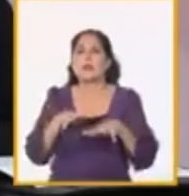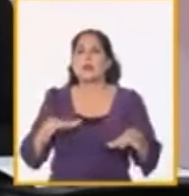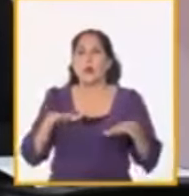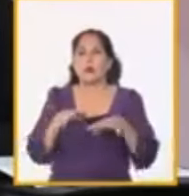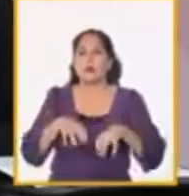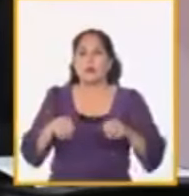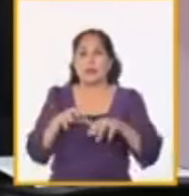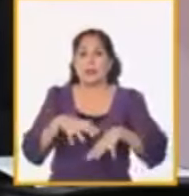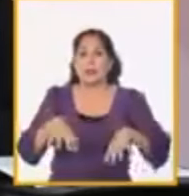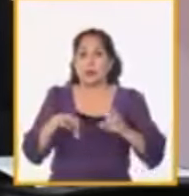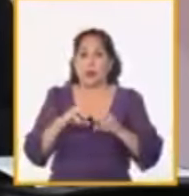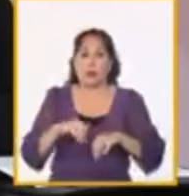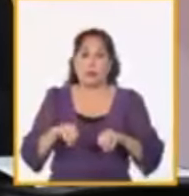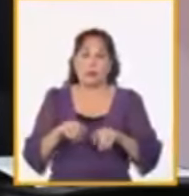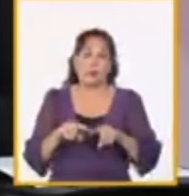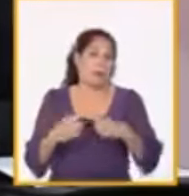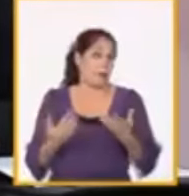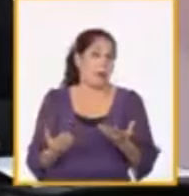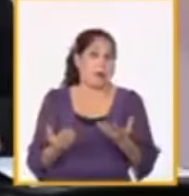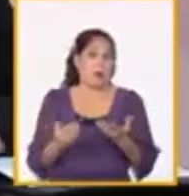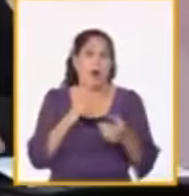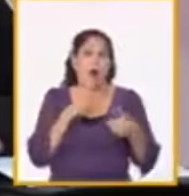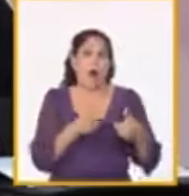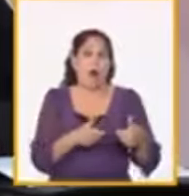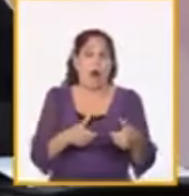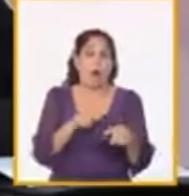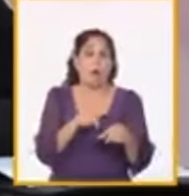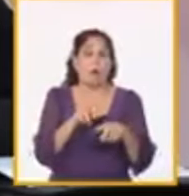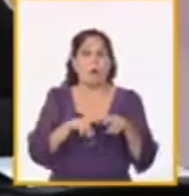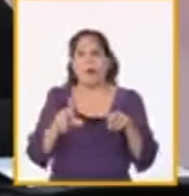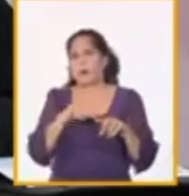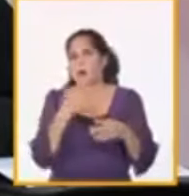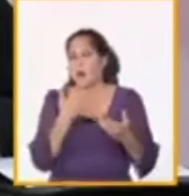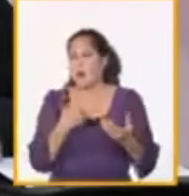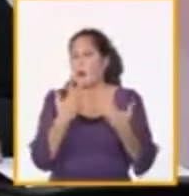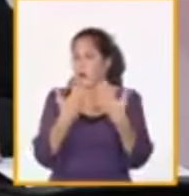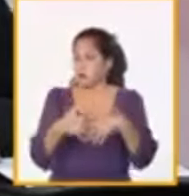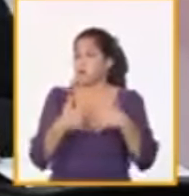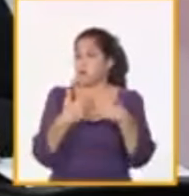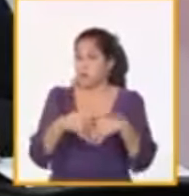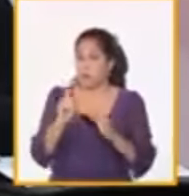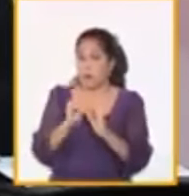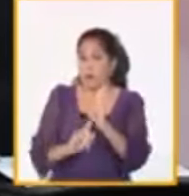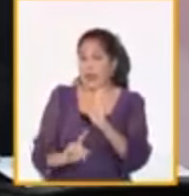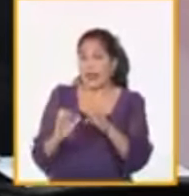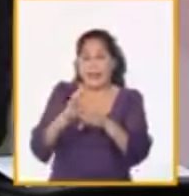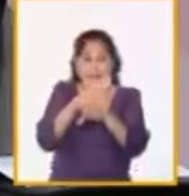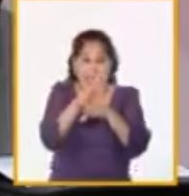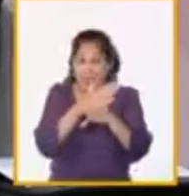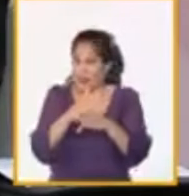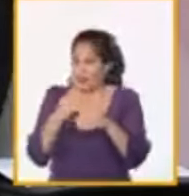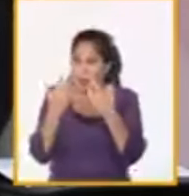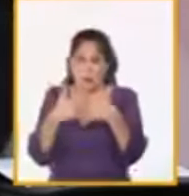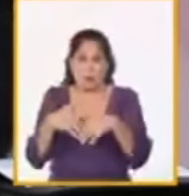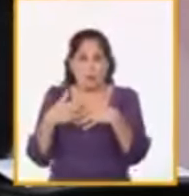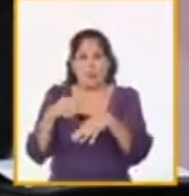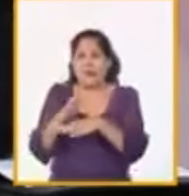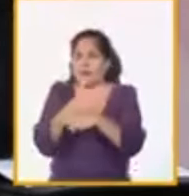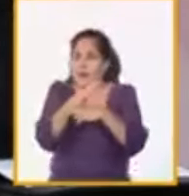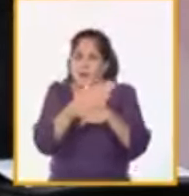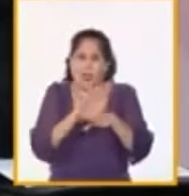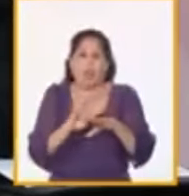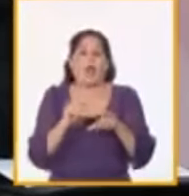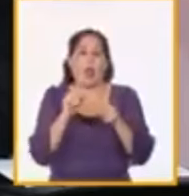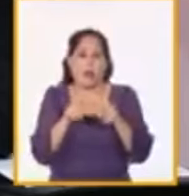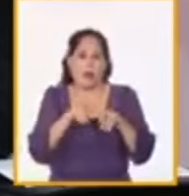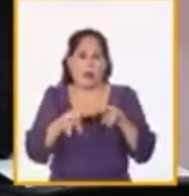como señalaba el presidente del Instituto de Recursos Hidráulicos, es una de las demás situación adversa